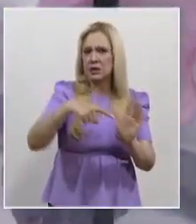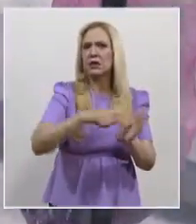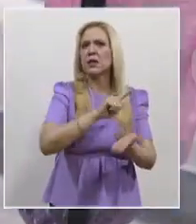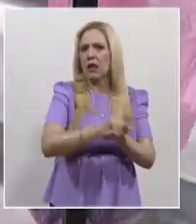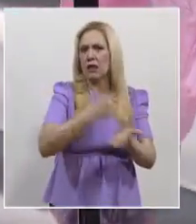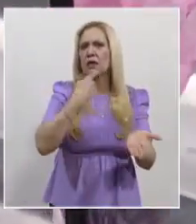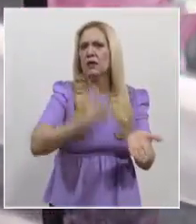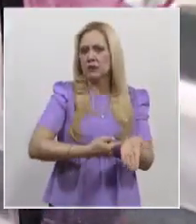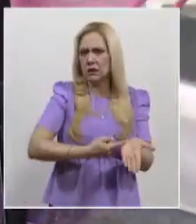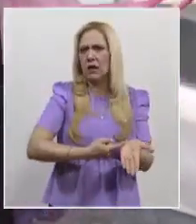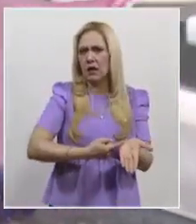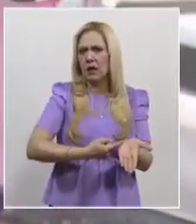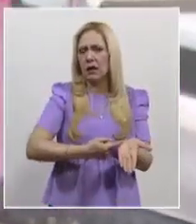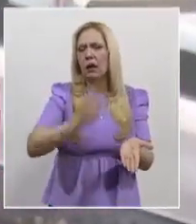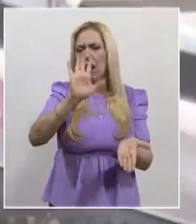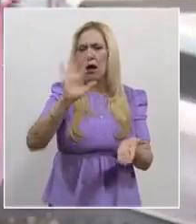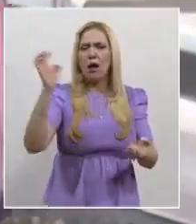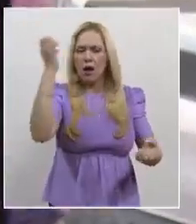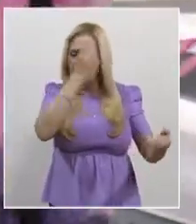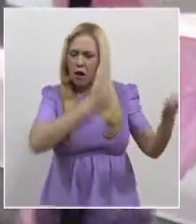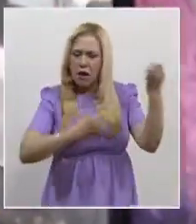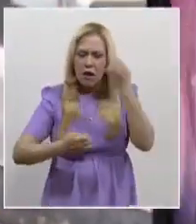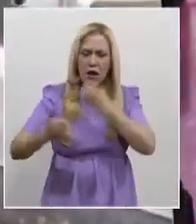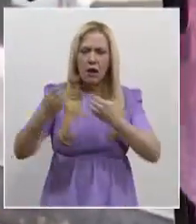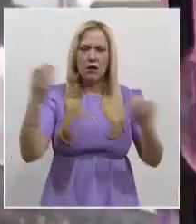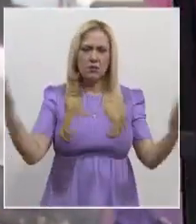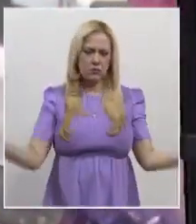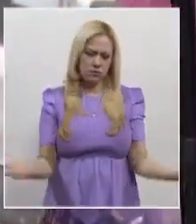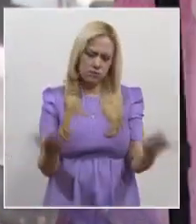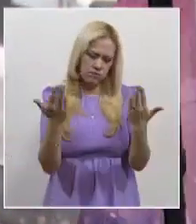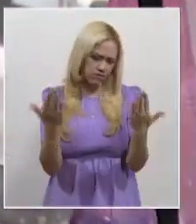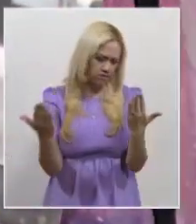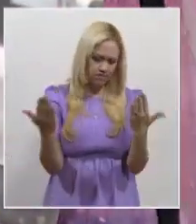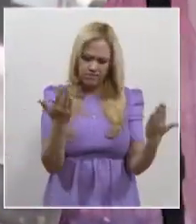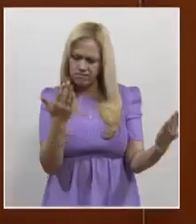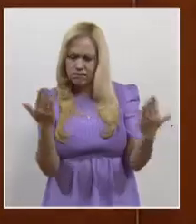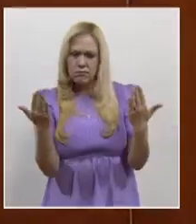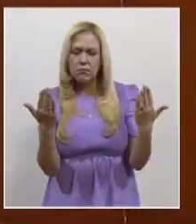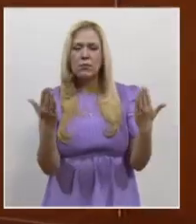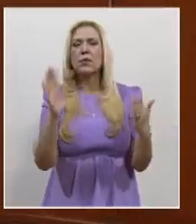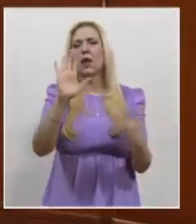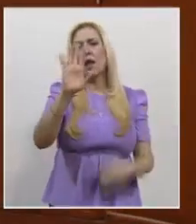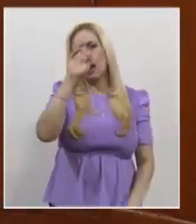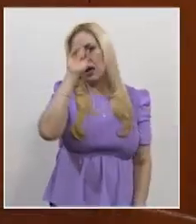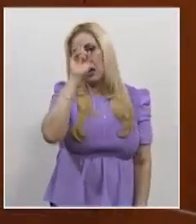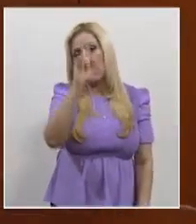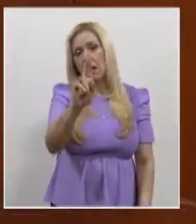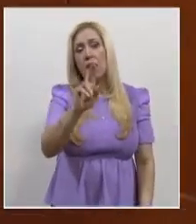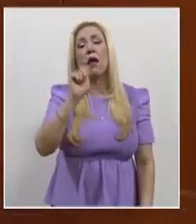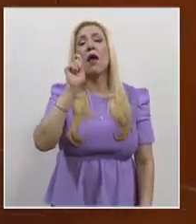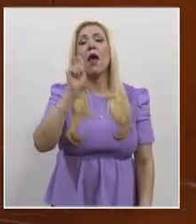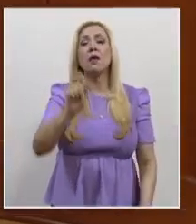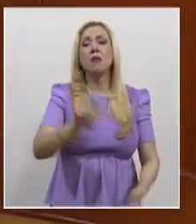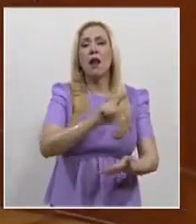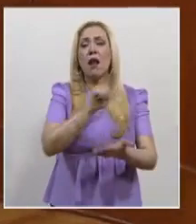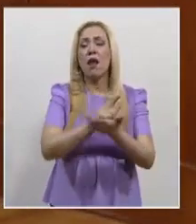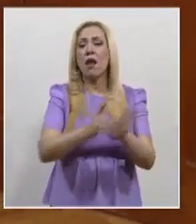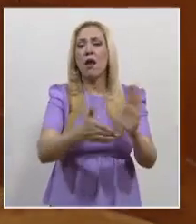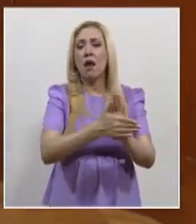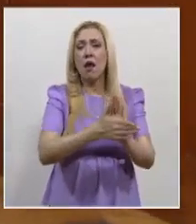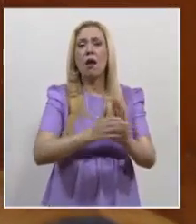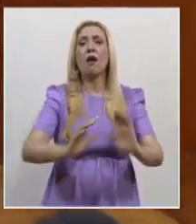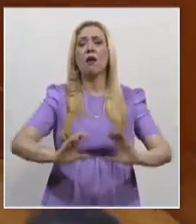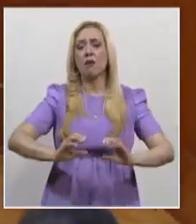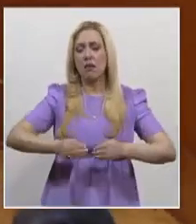En consecuencia del análisis conjunto de ambas disposiciones, se concluye el respeto a los principios de legalidad y